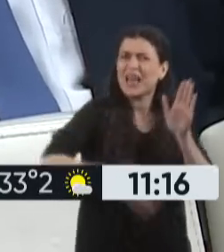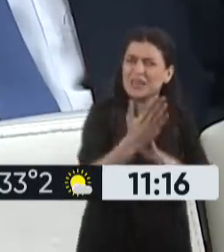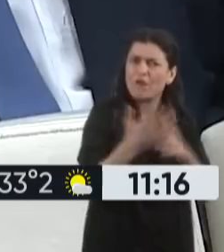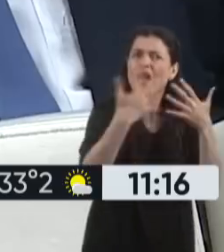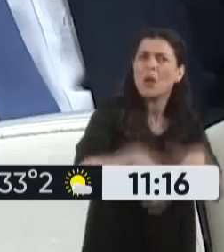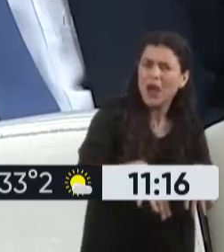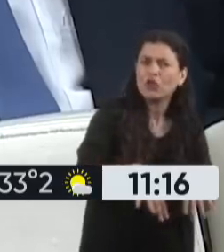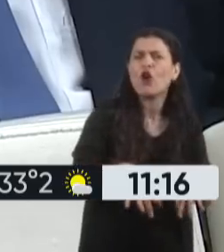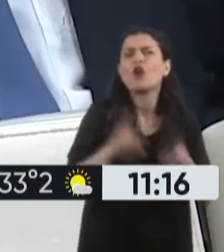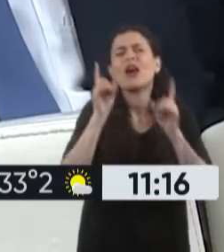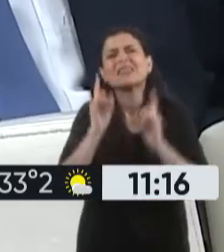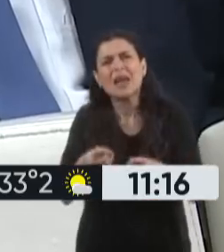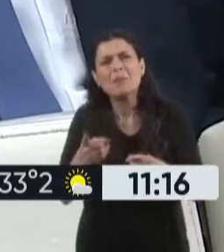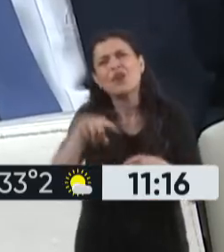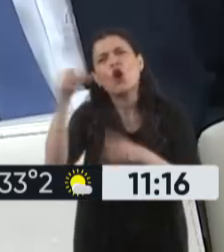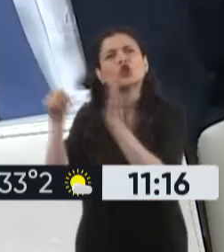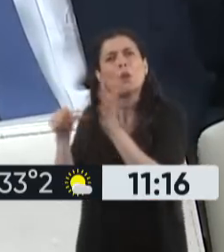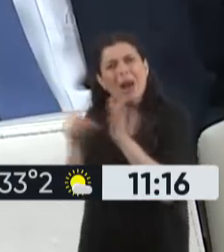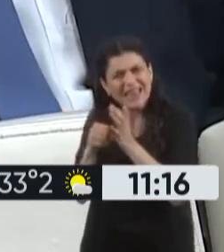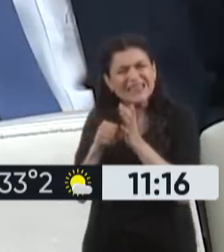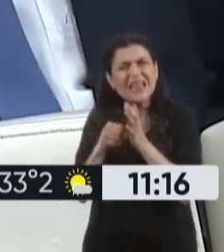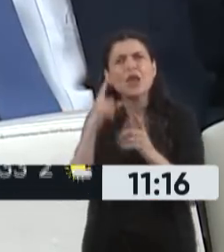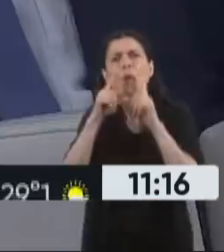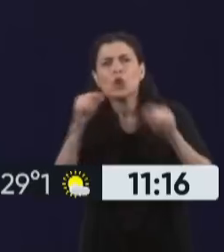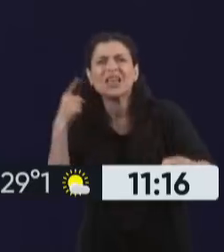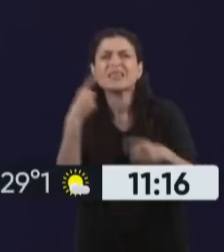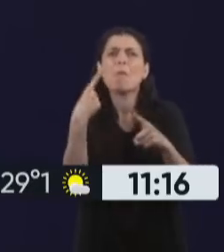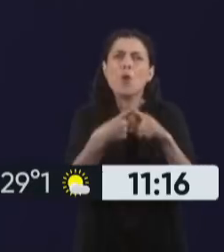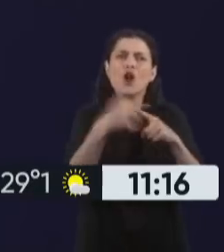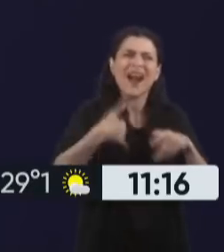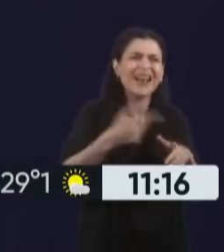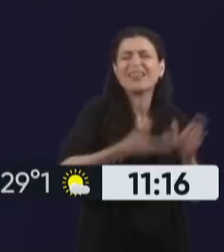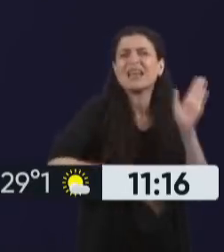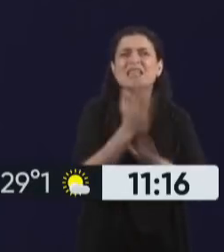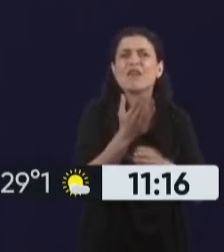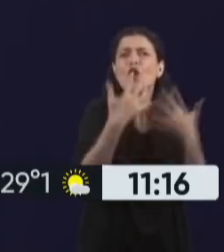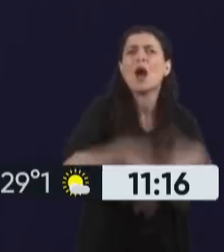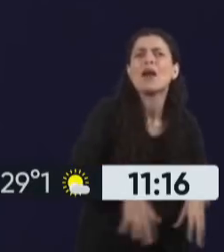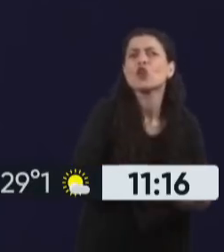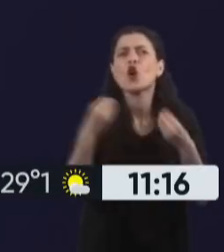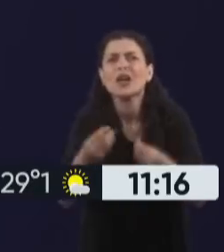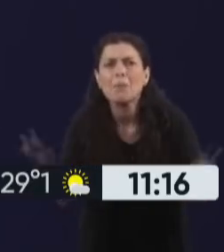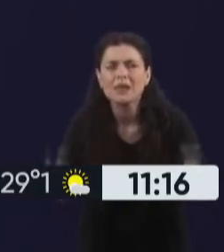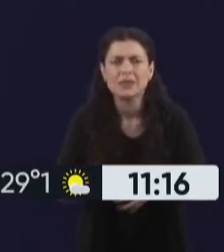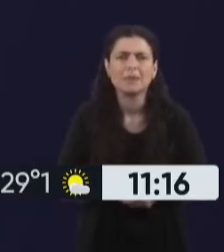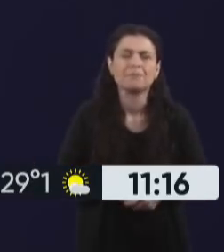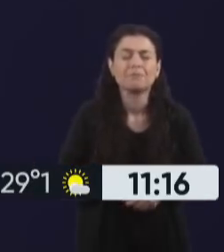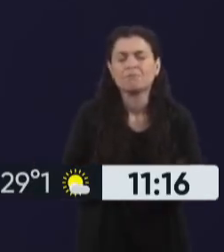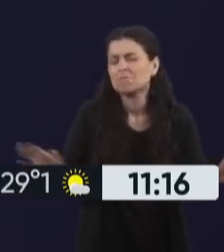con el Mercosur y críticas del resto de los países que lo integran. Gracias. Es un tema